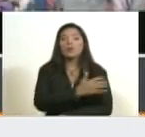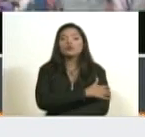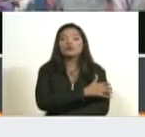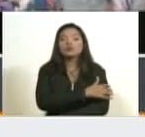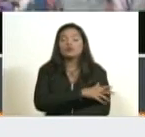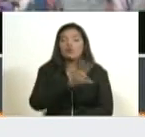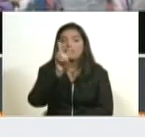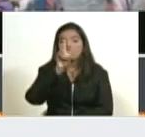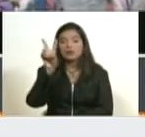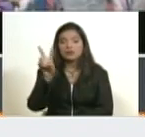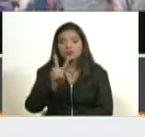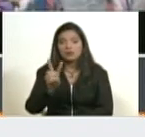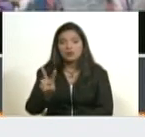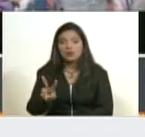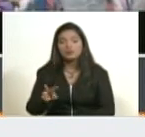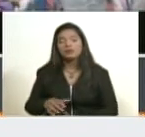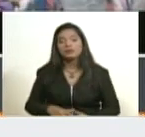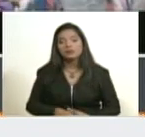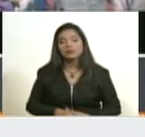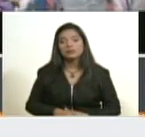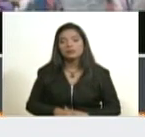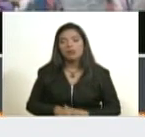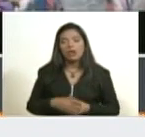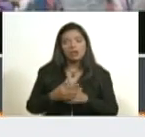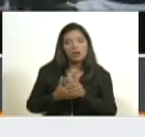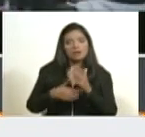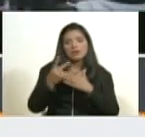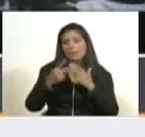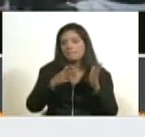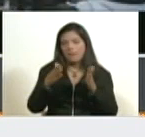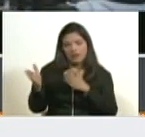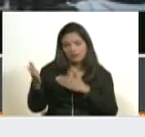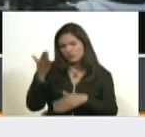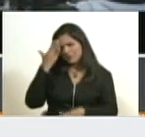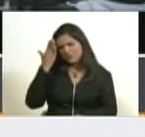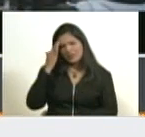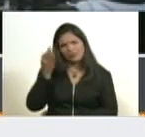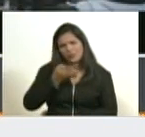venezolana hacía planes, como hacen ellos, pues.